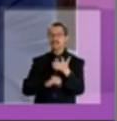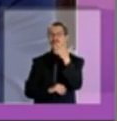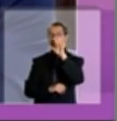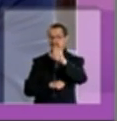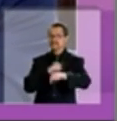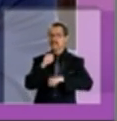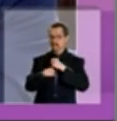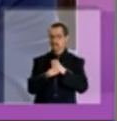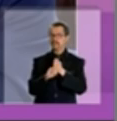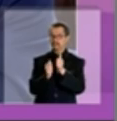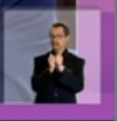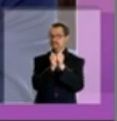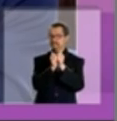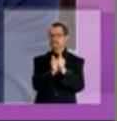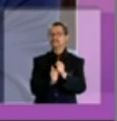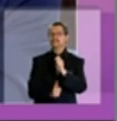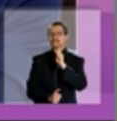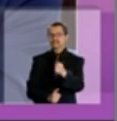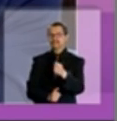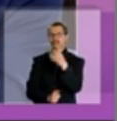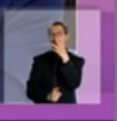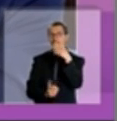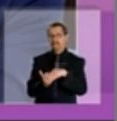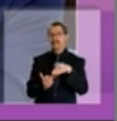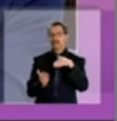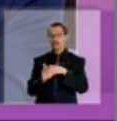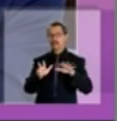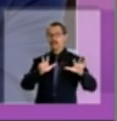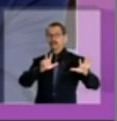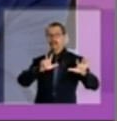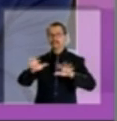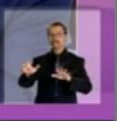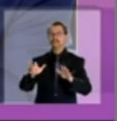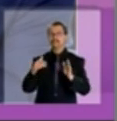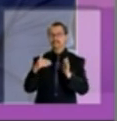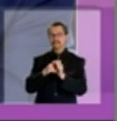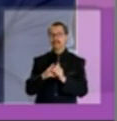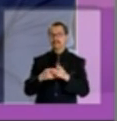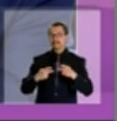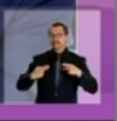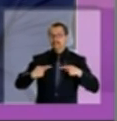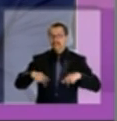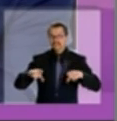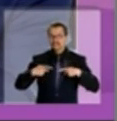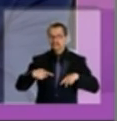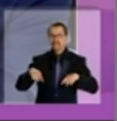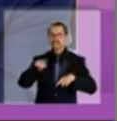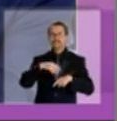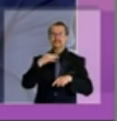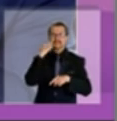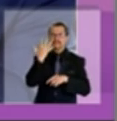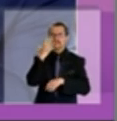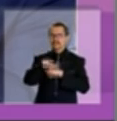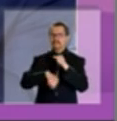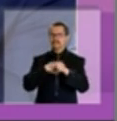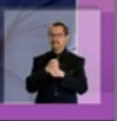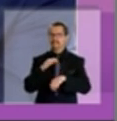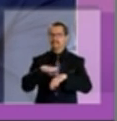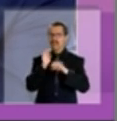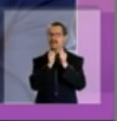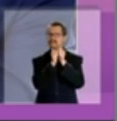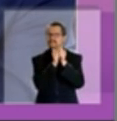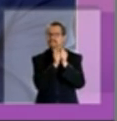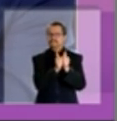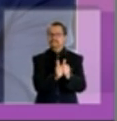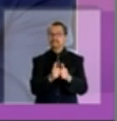lo sé, pero te hace pensar que no eran de ellos. Uh-huh. Y además, digo, no vi una propuesta, no vi un pleito que me pareciera atractivo. Interesante.